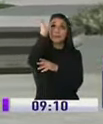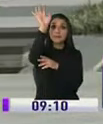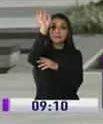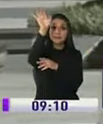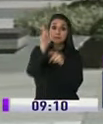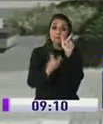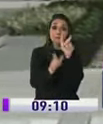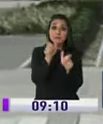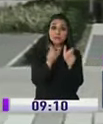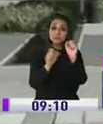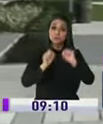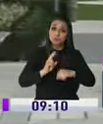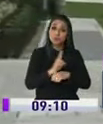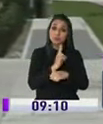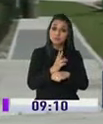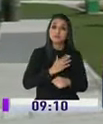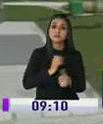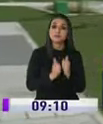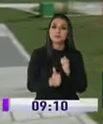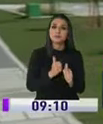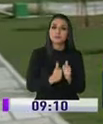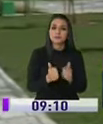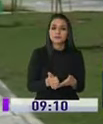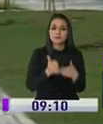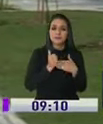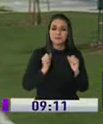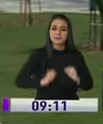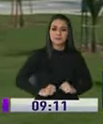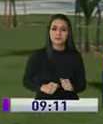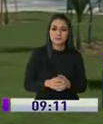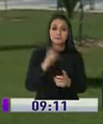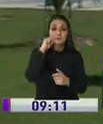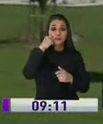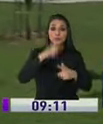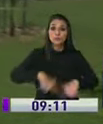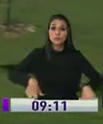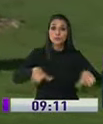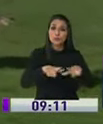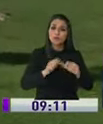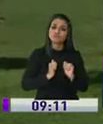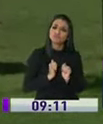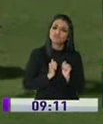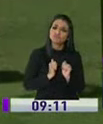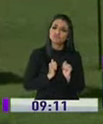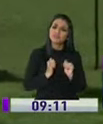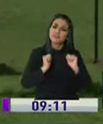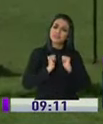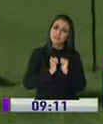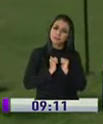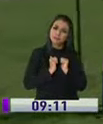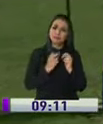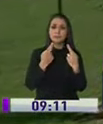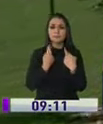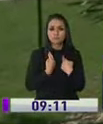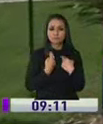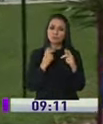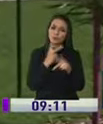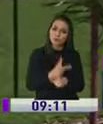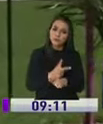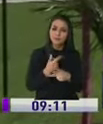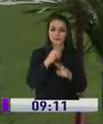que la gente también utilice para su recreamiento deportivo. Recordemos, este es un espacio de estancia, cuidémoslo y disfrútenlo.